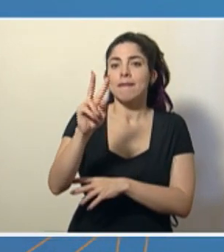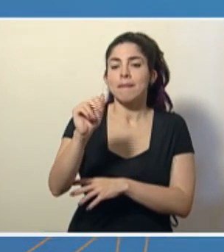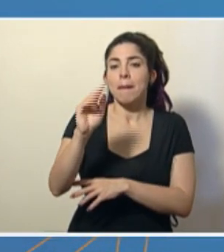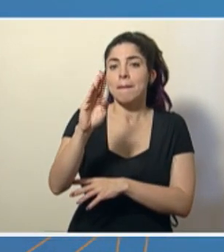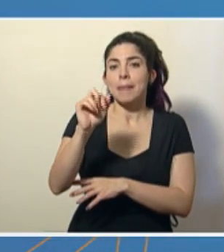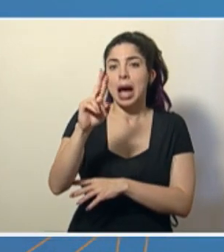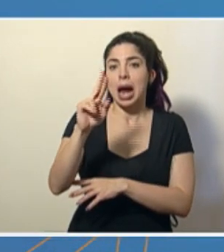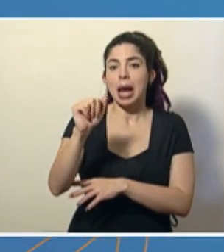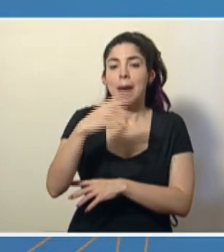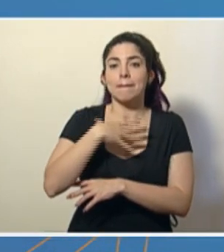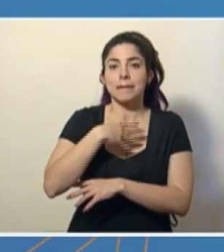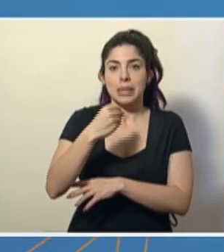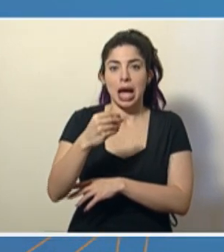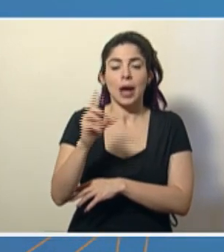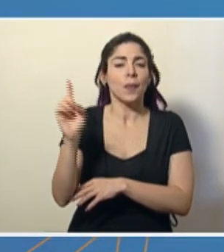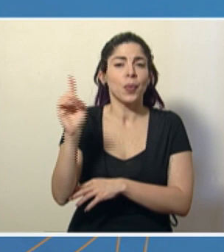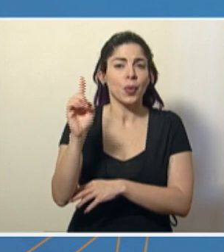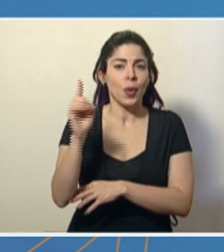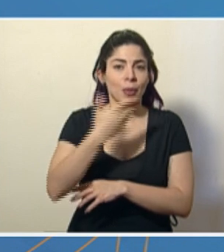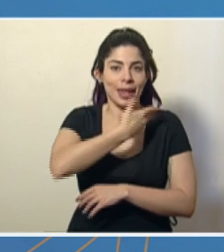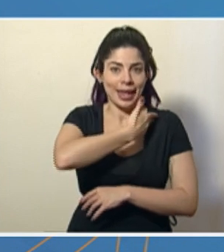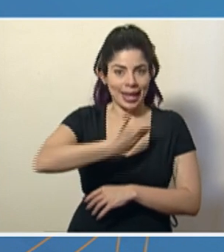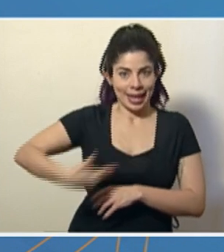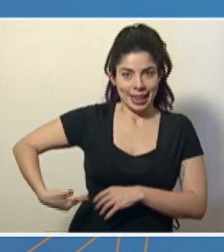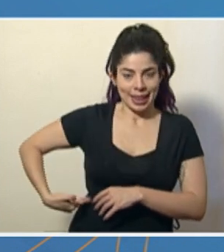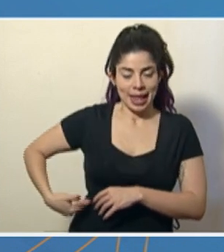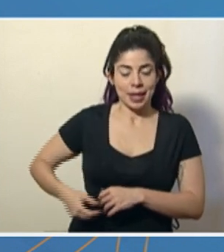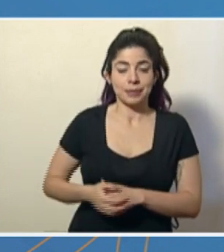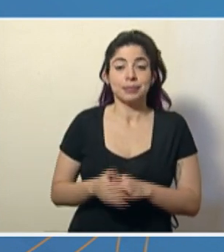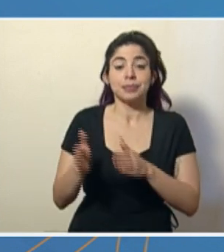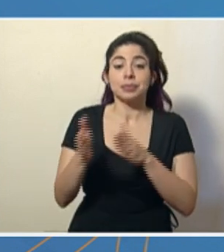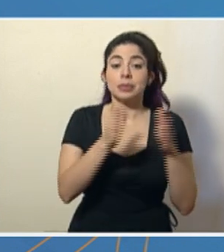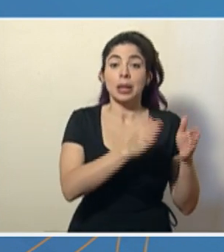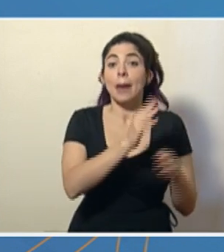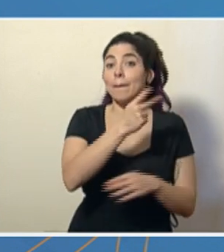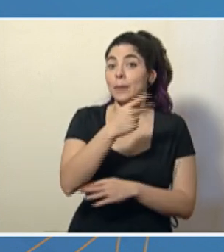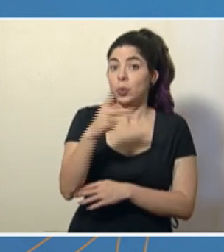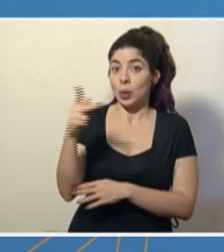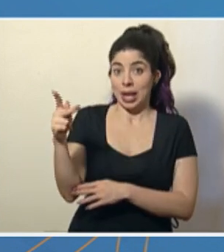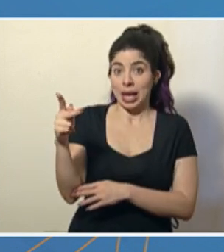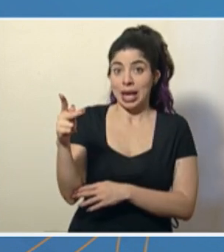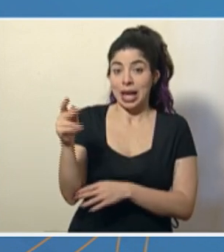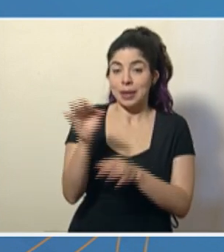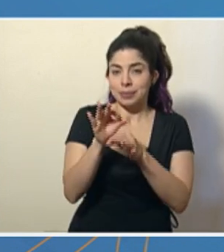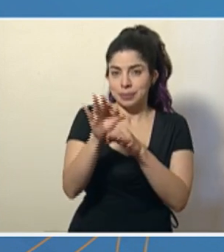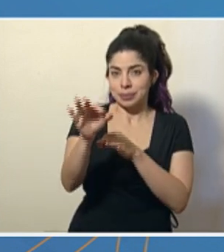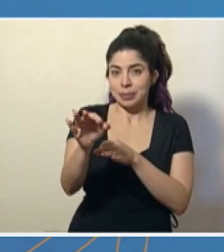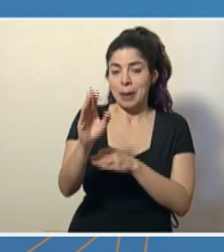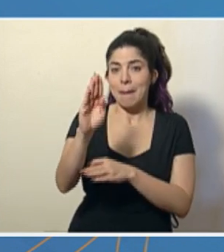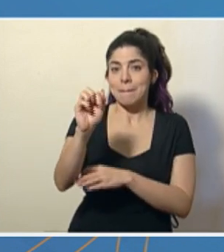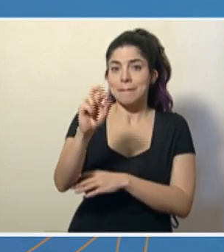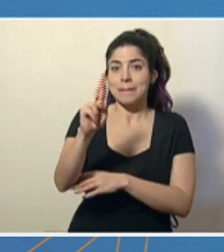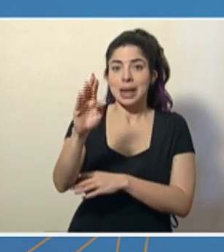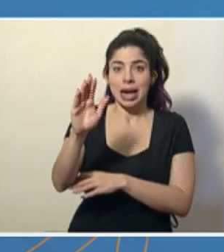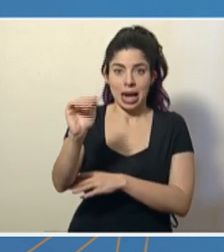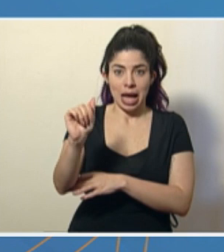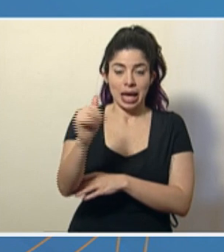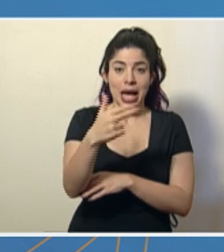Blanca, correspondiente al Cantón de Heredia, y en Punta Arenas los distritos de